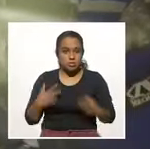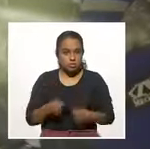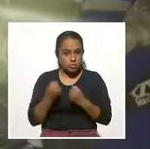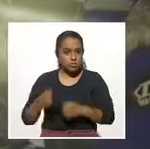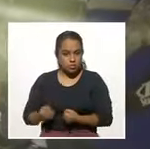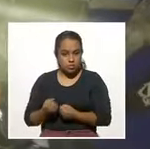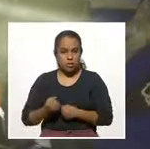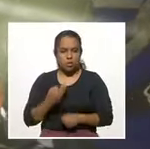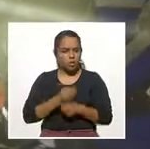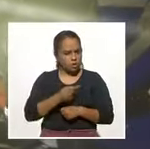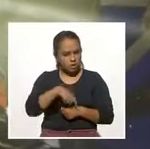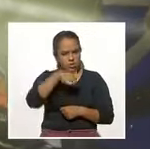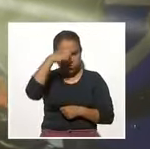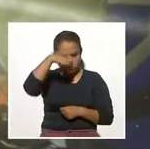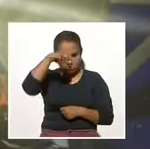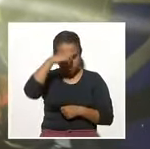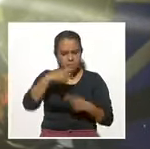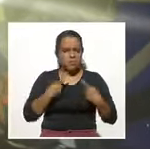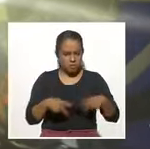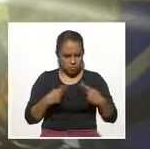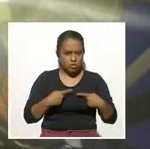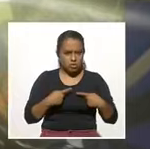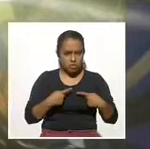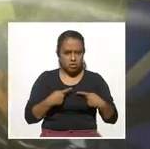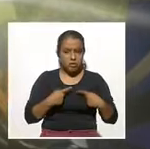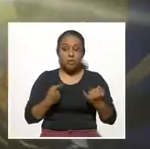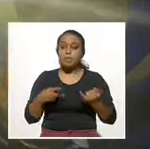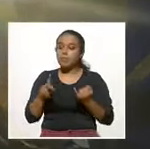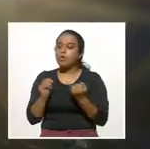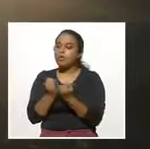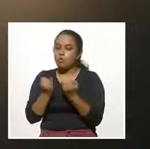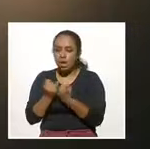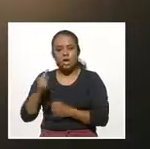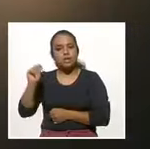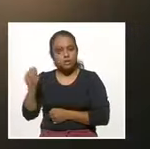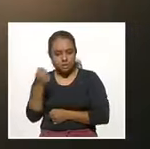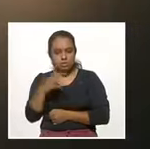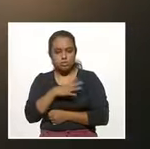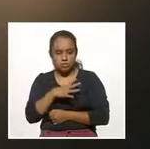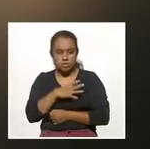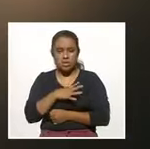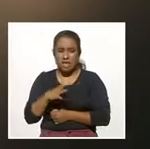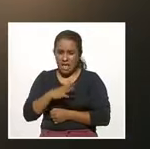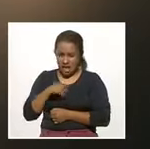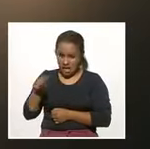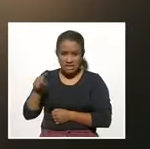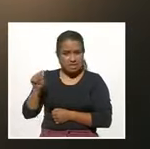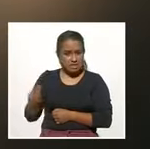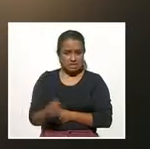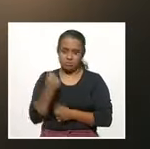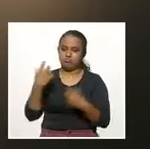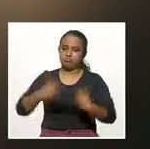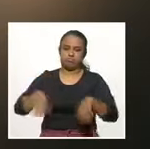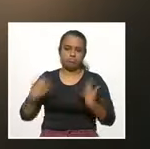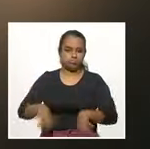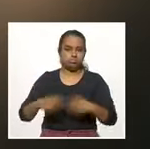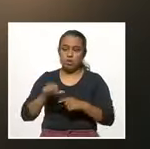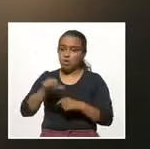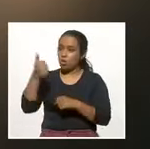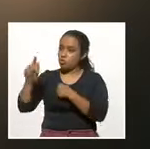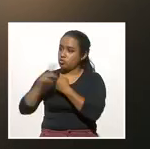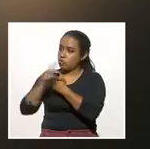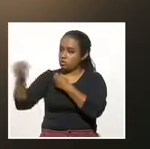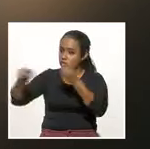está muy bien dotado de personal humano, pero también está muy bien dotado de tecnología. Tenemos aparatos de alta tecnología, de punta, de diferentes lugares del